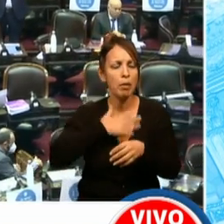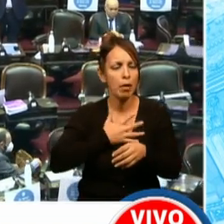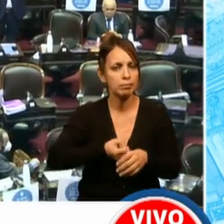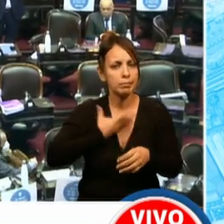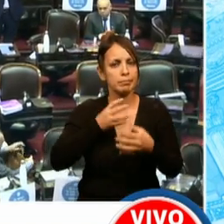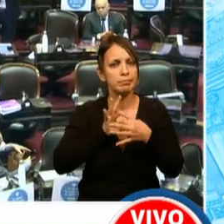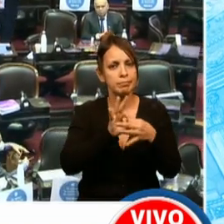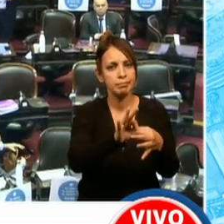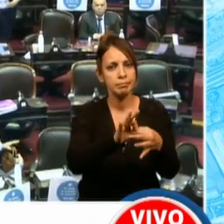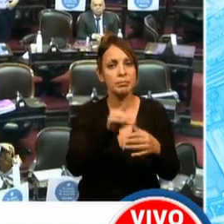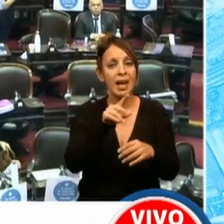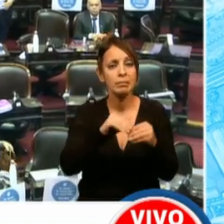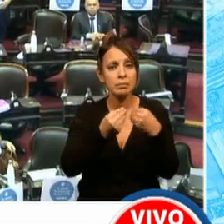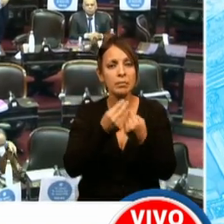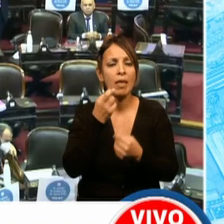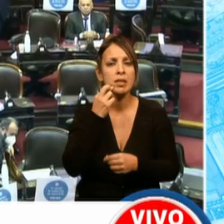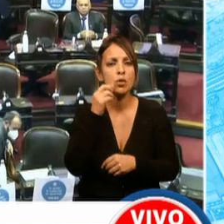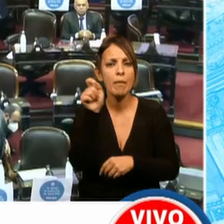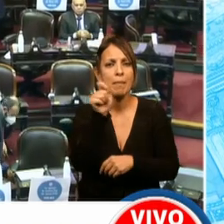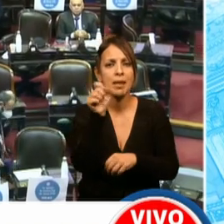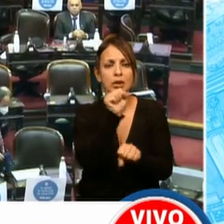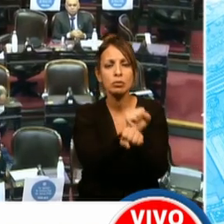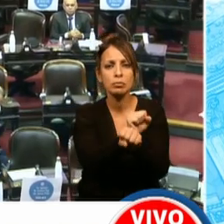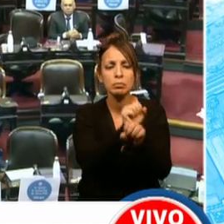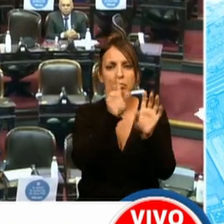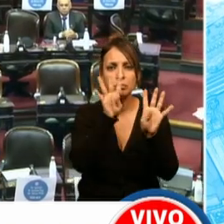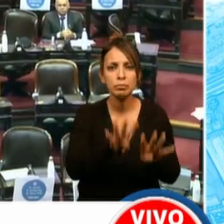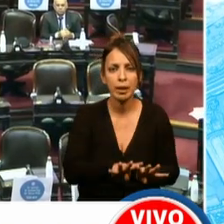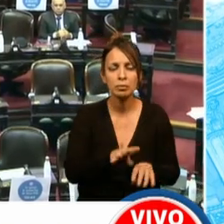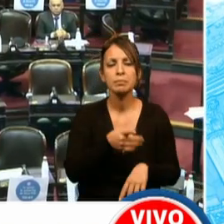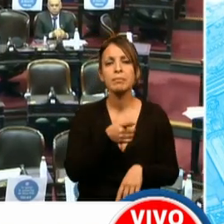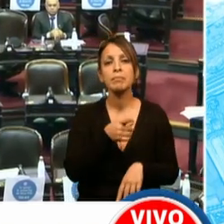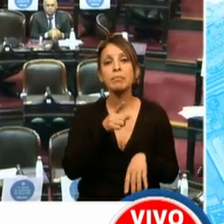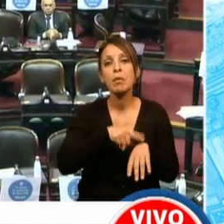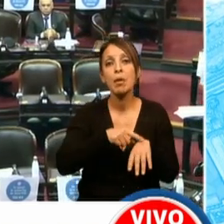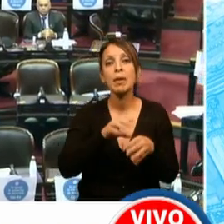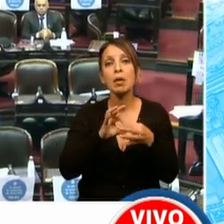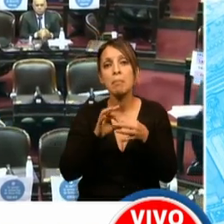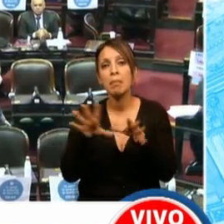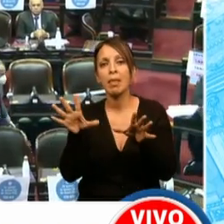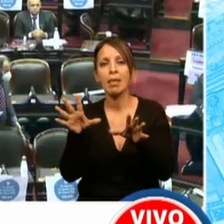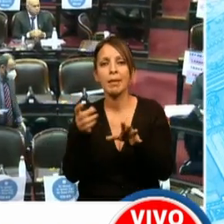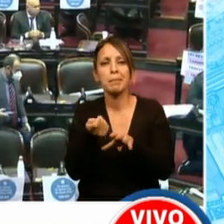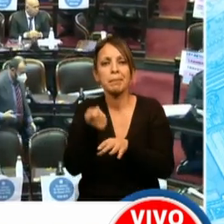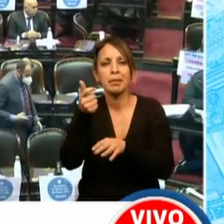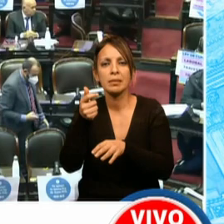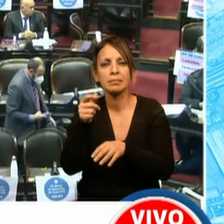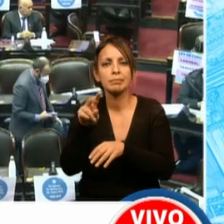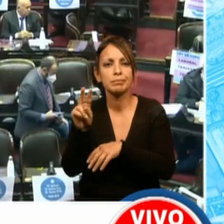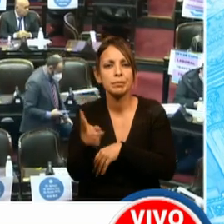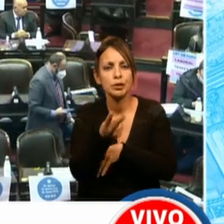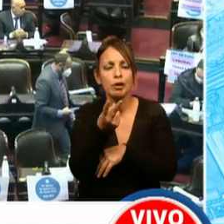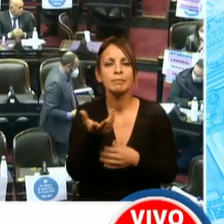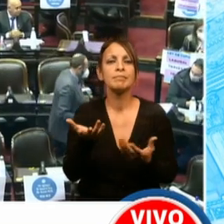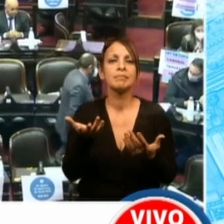él estuvo 19 meses preso y por supuesto cuando salió murió en muy poco tiempo por la oveja vélez